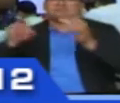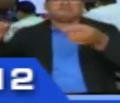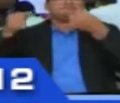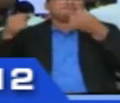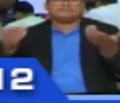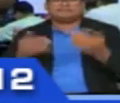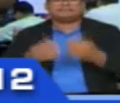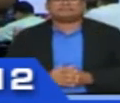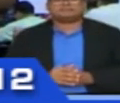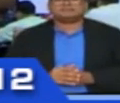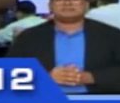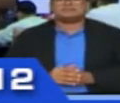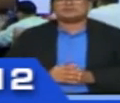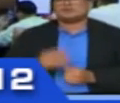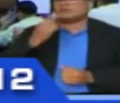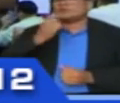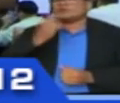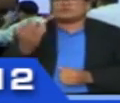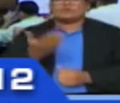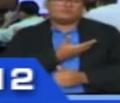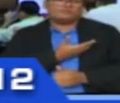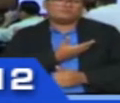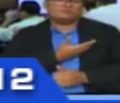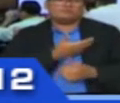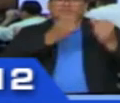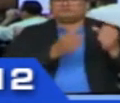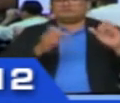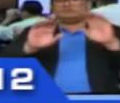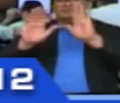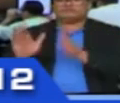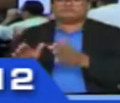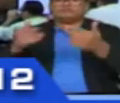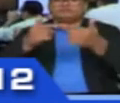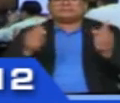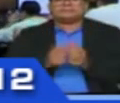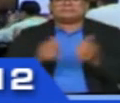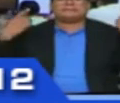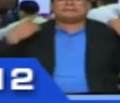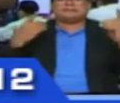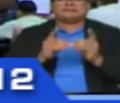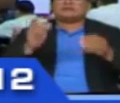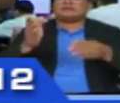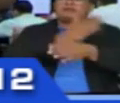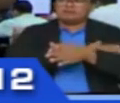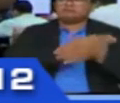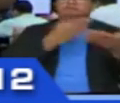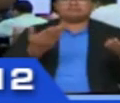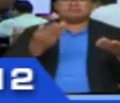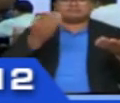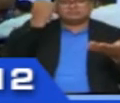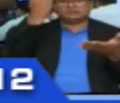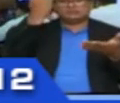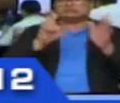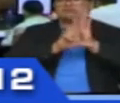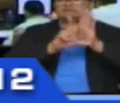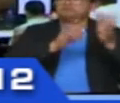requisitos, inhibiciones, prohibiciones, todo el régimen jurídico que tiene que ver con candidatos y cualesquier otros aspectos del